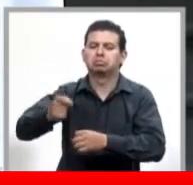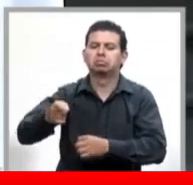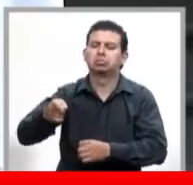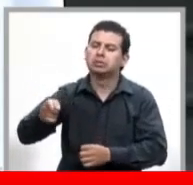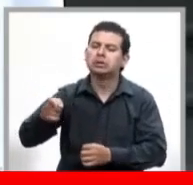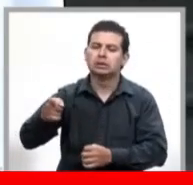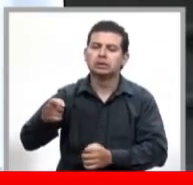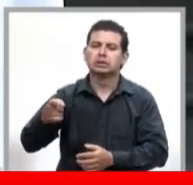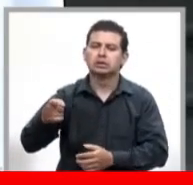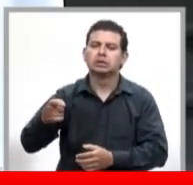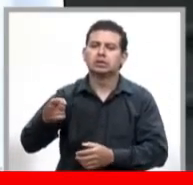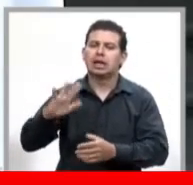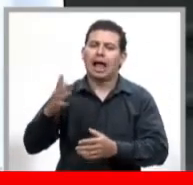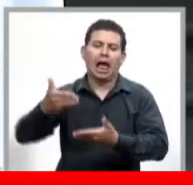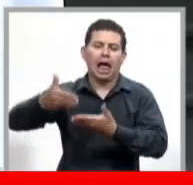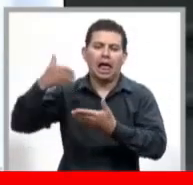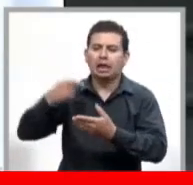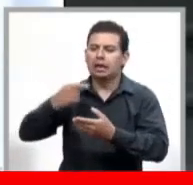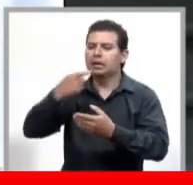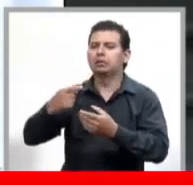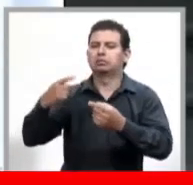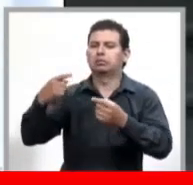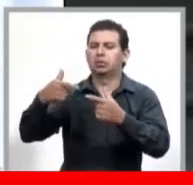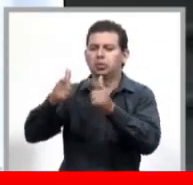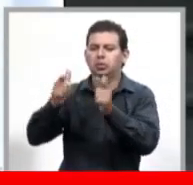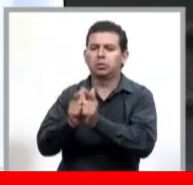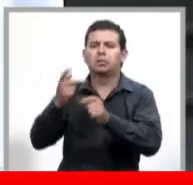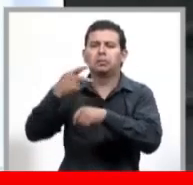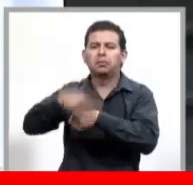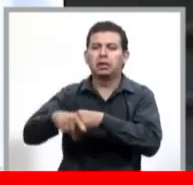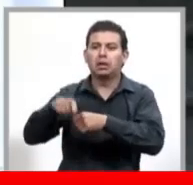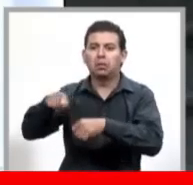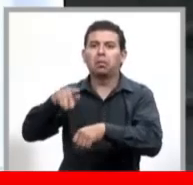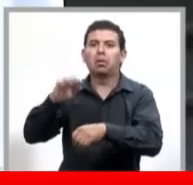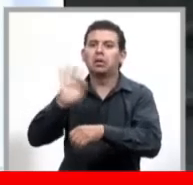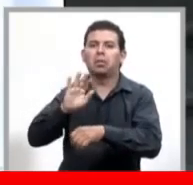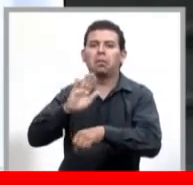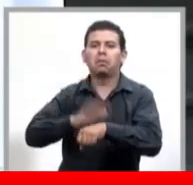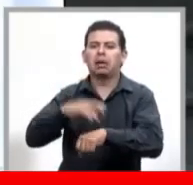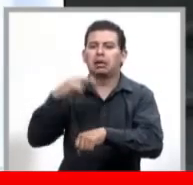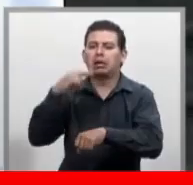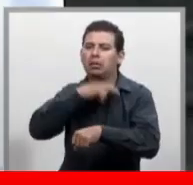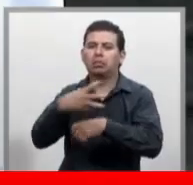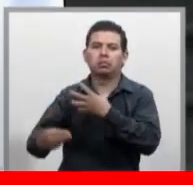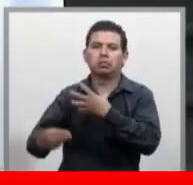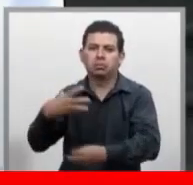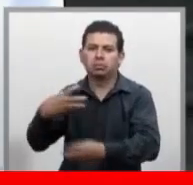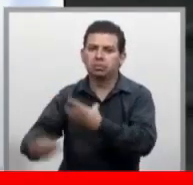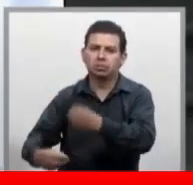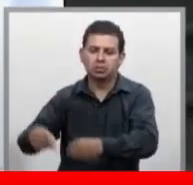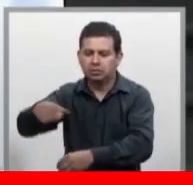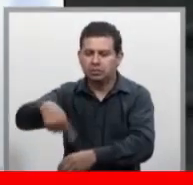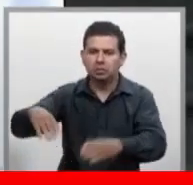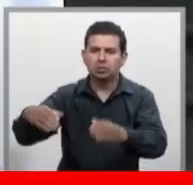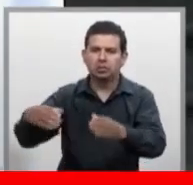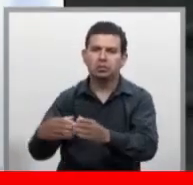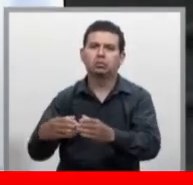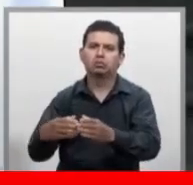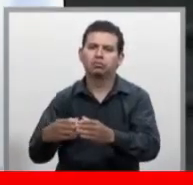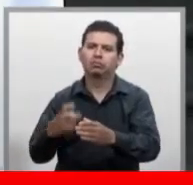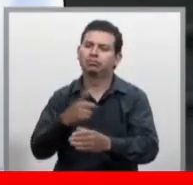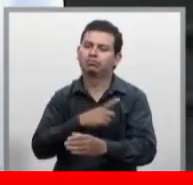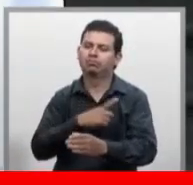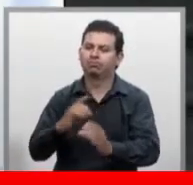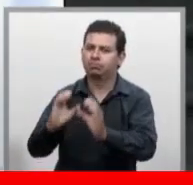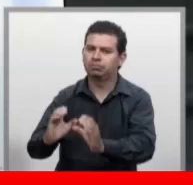aquellos que hemos señalado que son los que tienen mayor contagio, y déjenme compartirles las cifras. A nivel